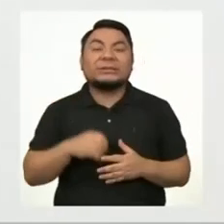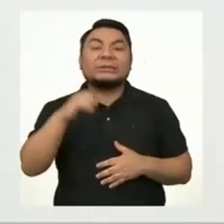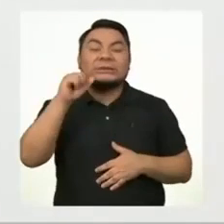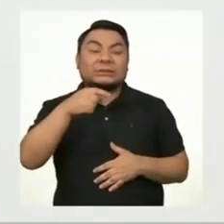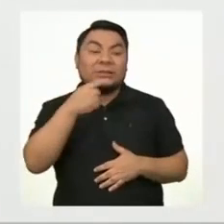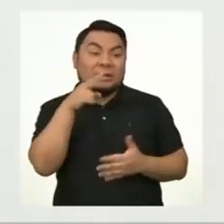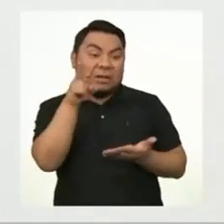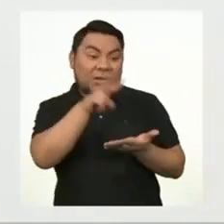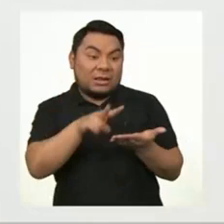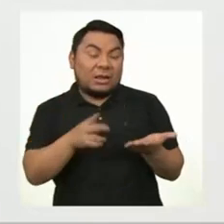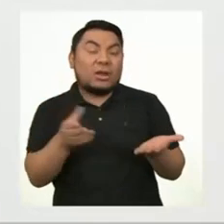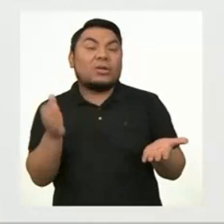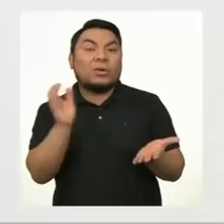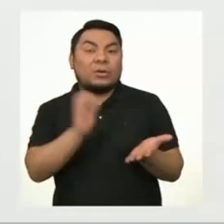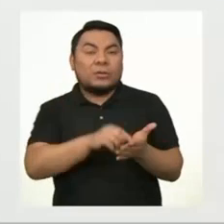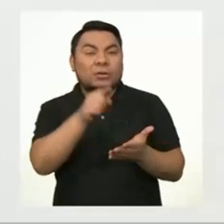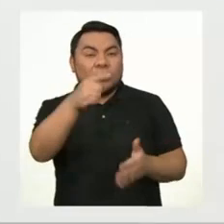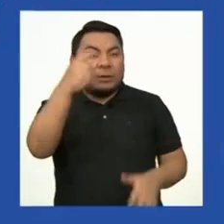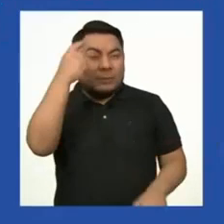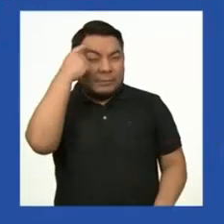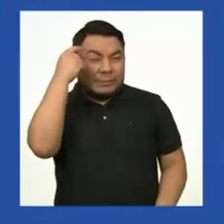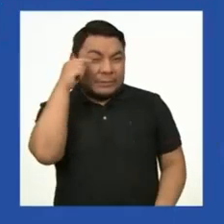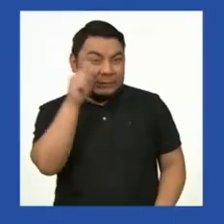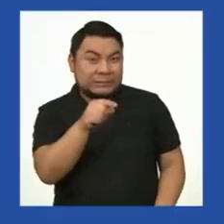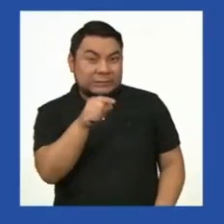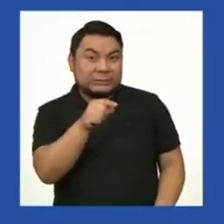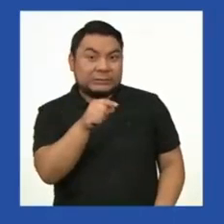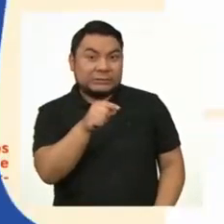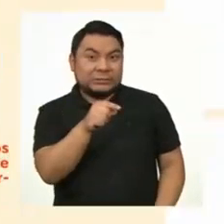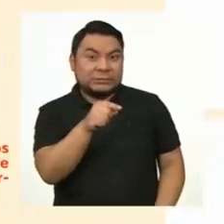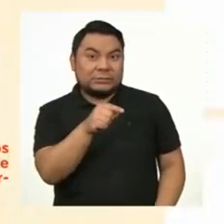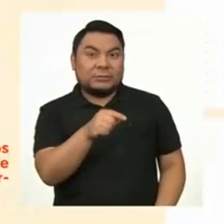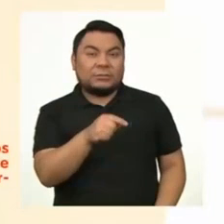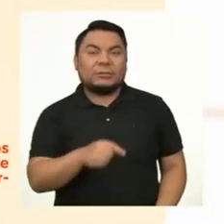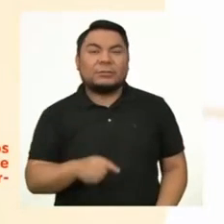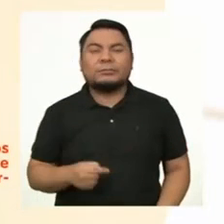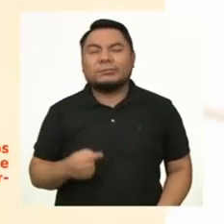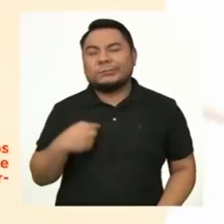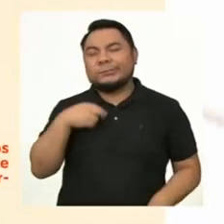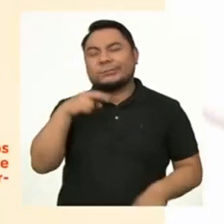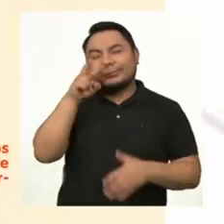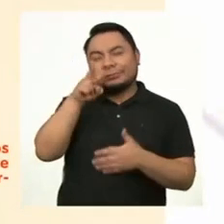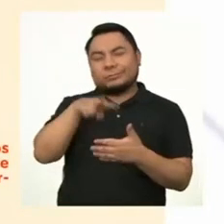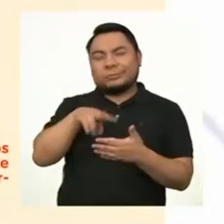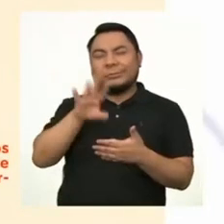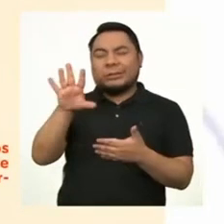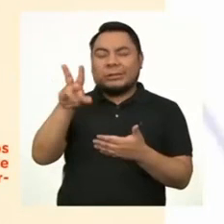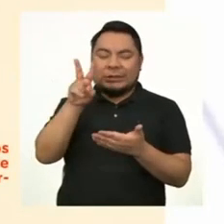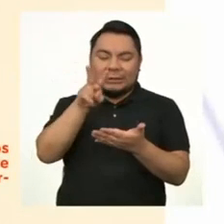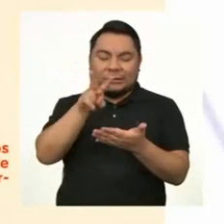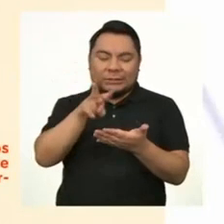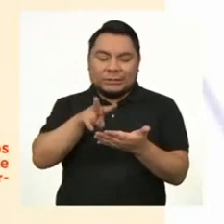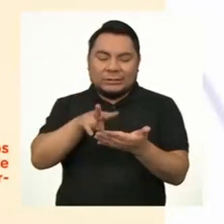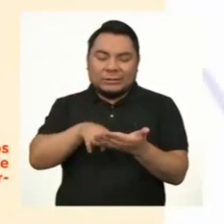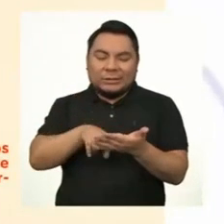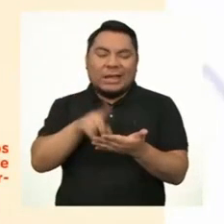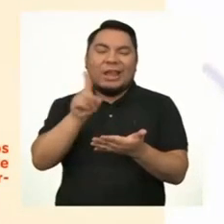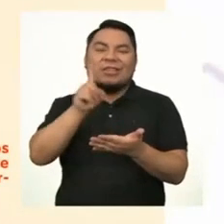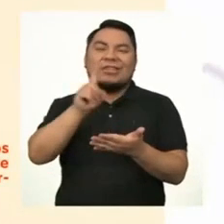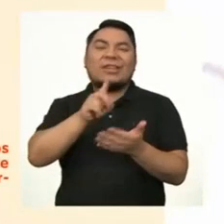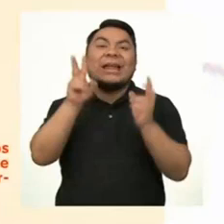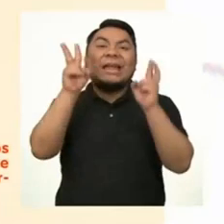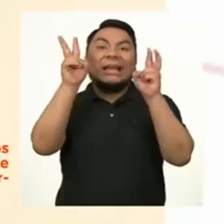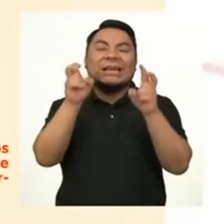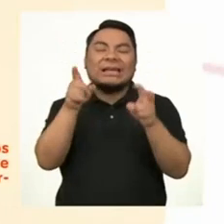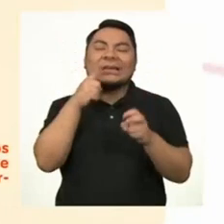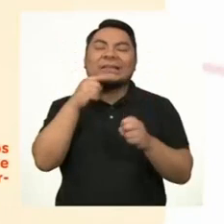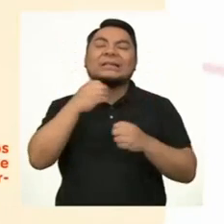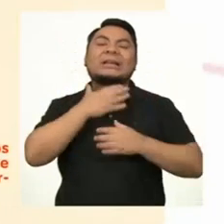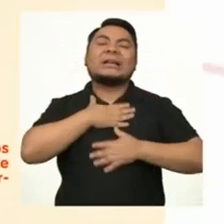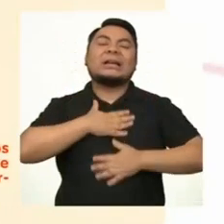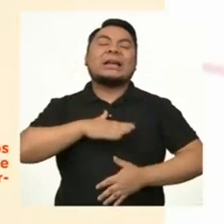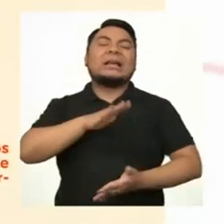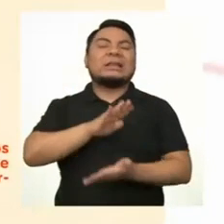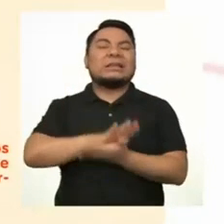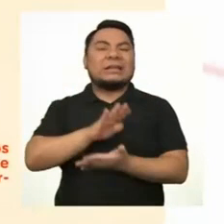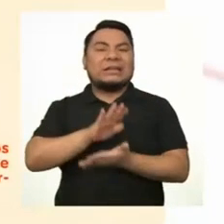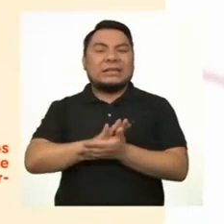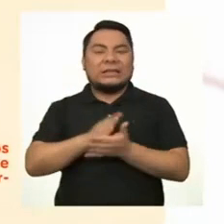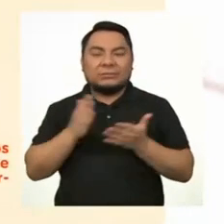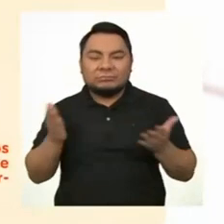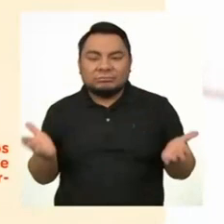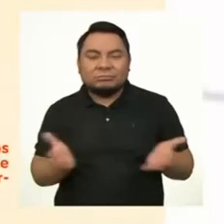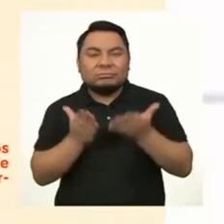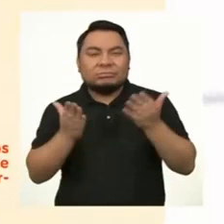leerlo nuevamente, ¿sigues pensando eso? Ahora ya estoy segura de que el subtema es tranquilidad y proactividad